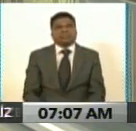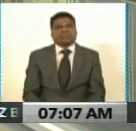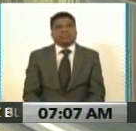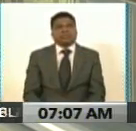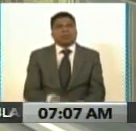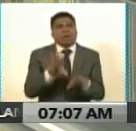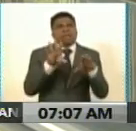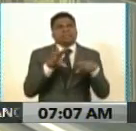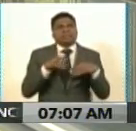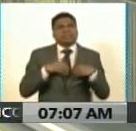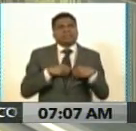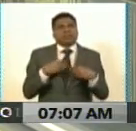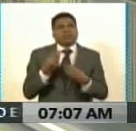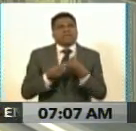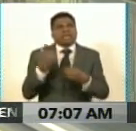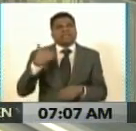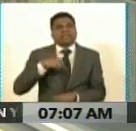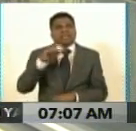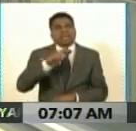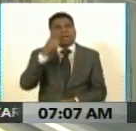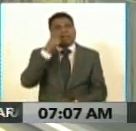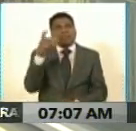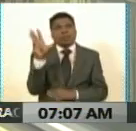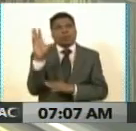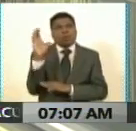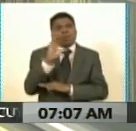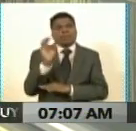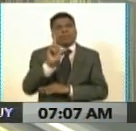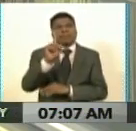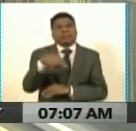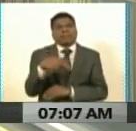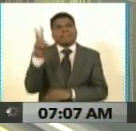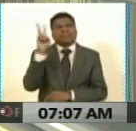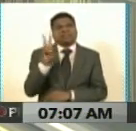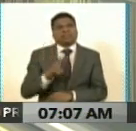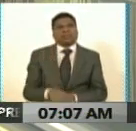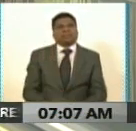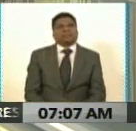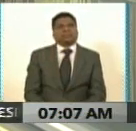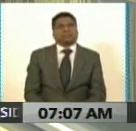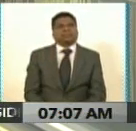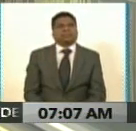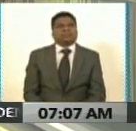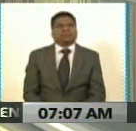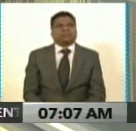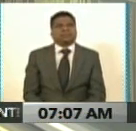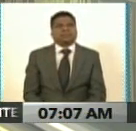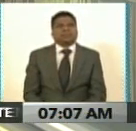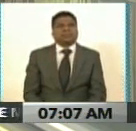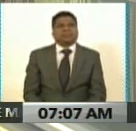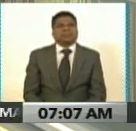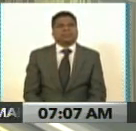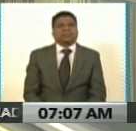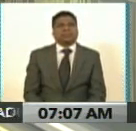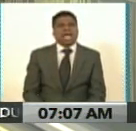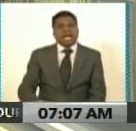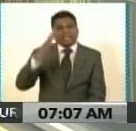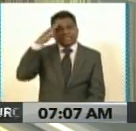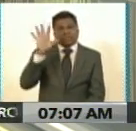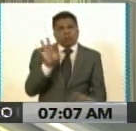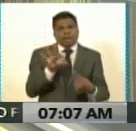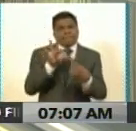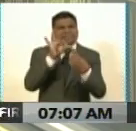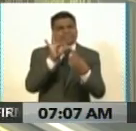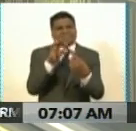aceptación que ha tenido en el pueblo tanto colombiano como venezolano en esa entidad un saludo especial barri